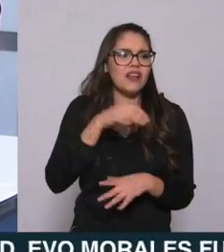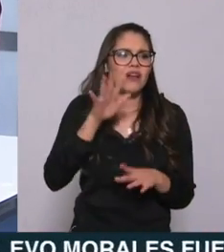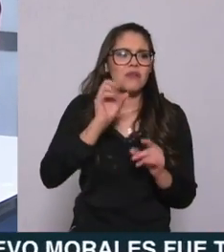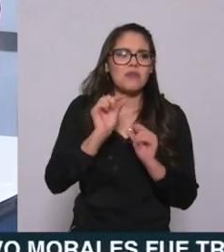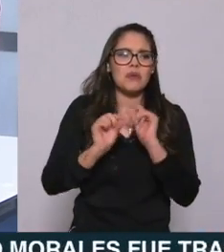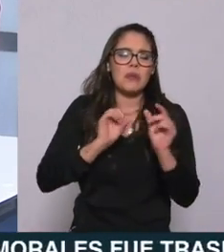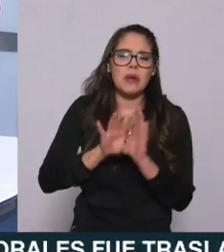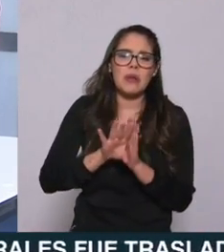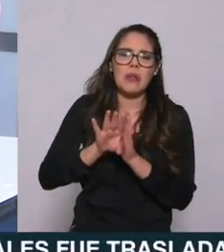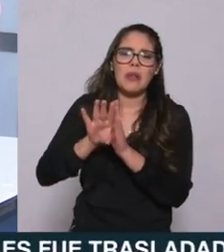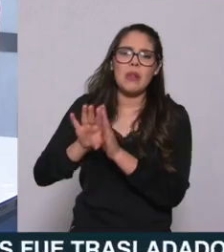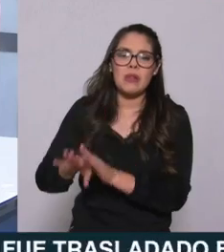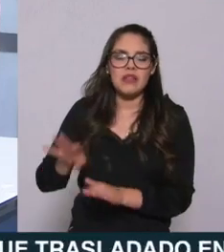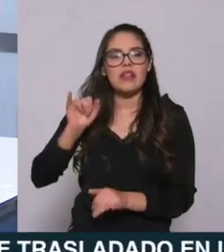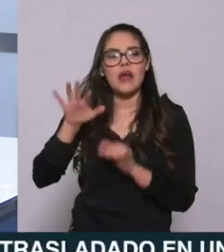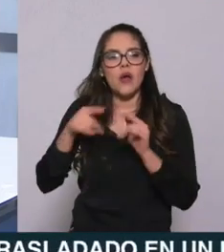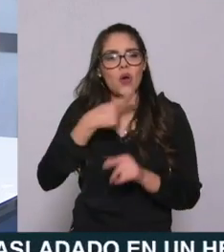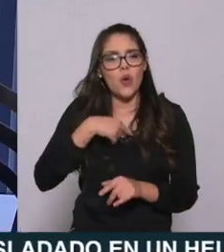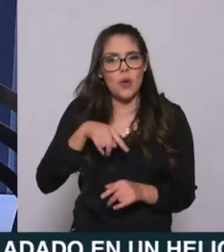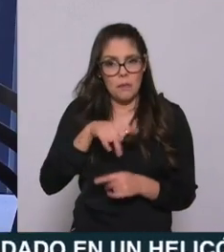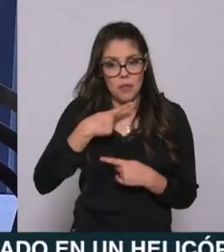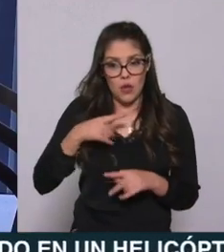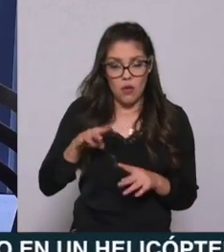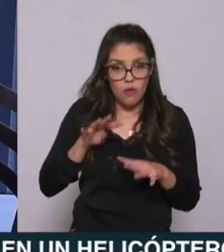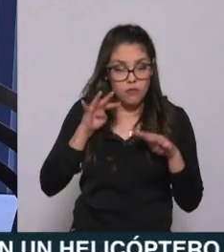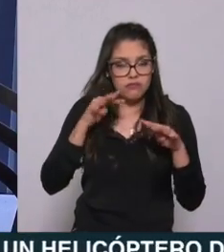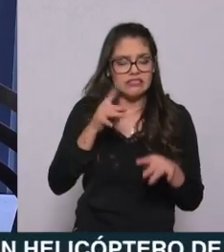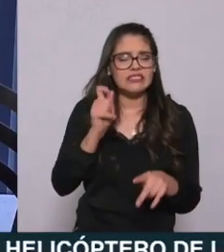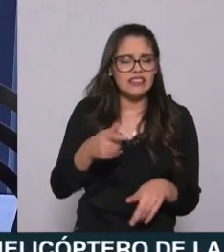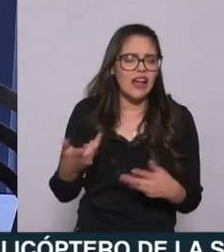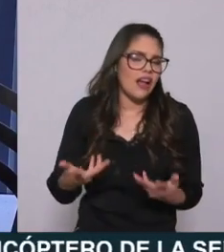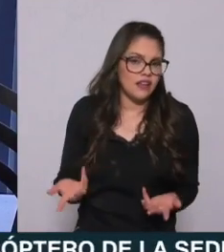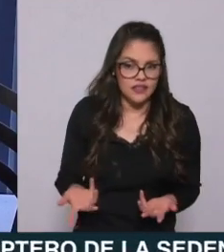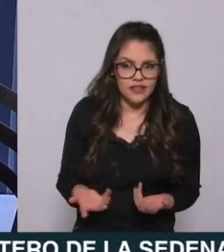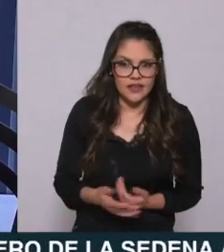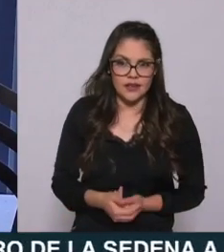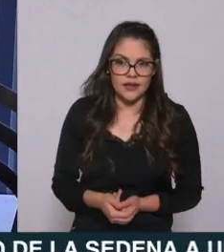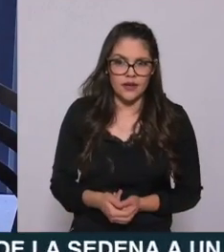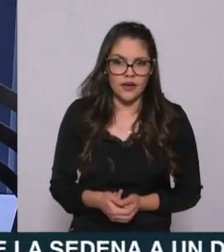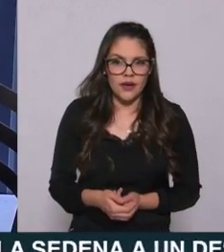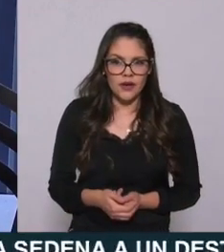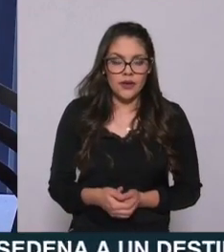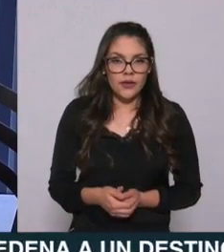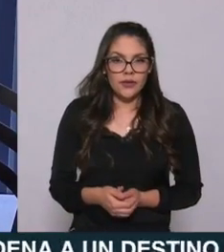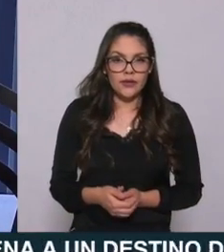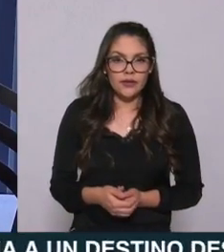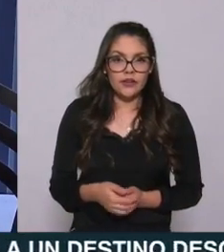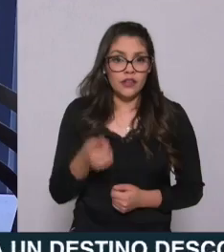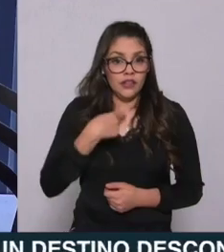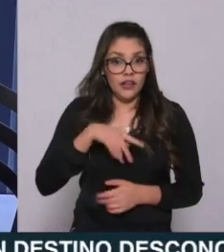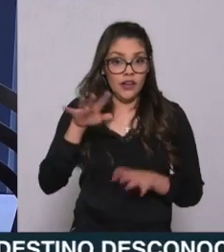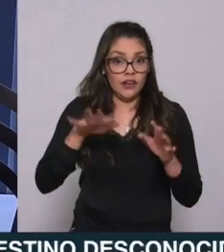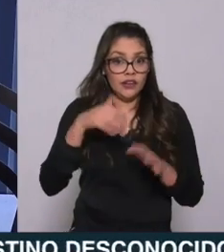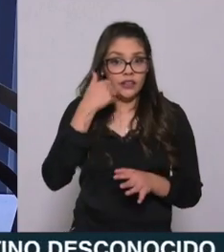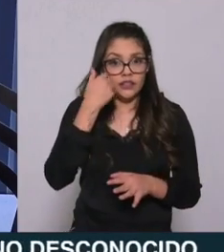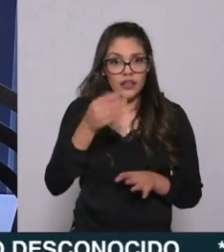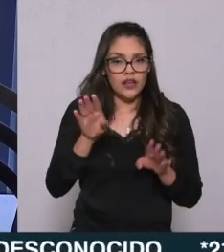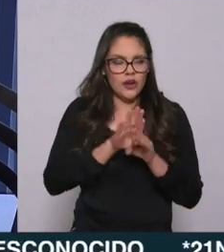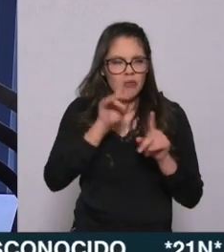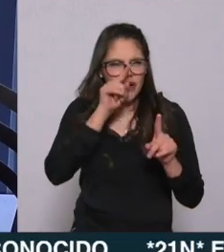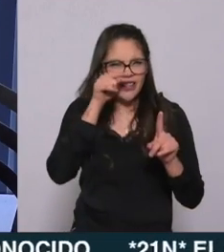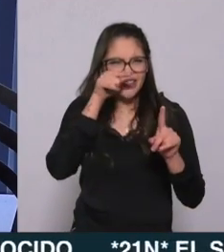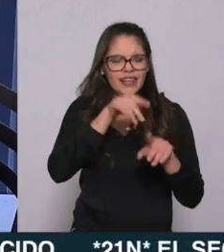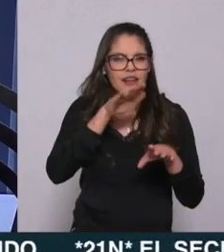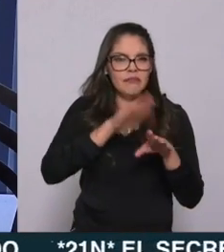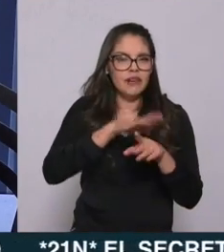descuidada. Sí, pero también como público, ¿qué estamos haciendo? ¿No? Como productores queremos enfatizar